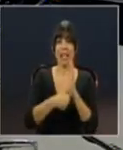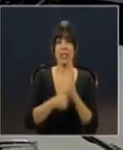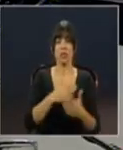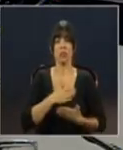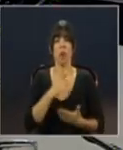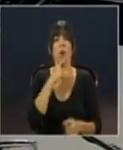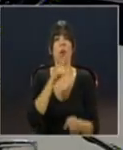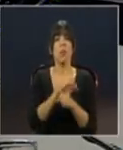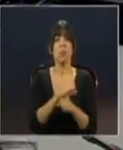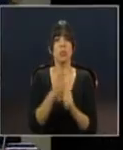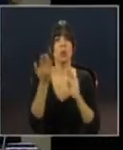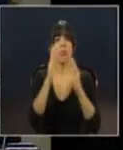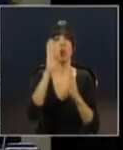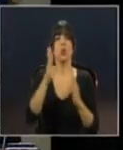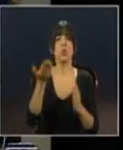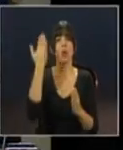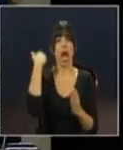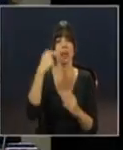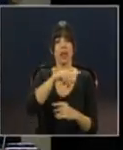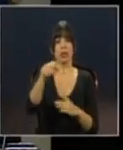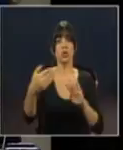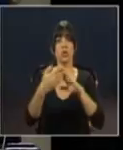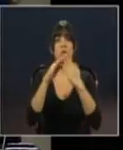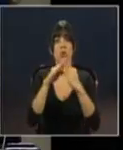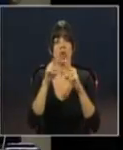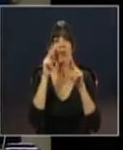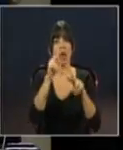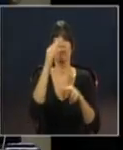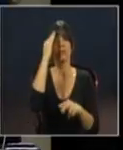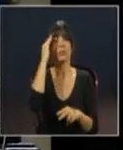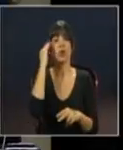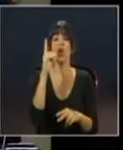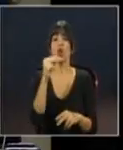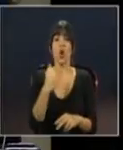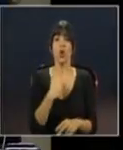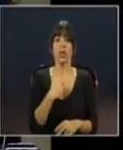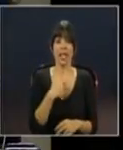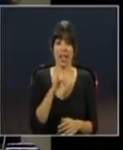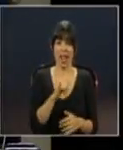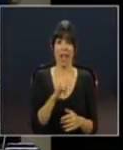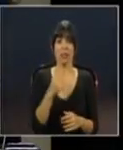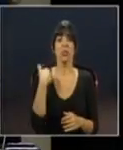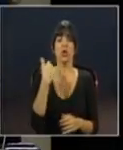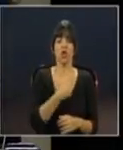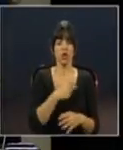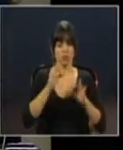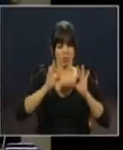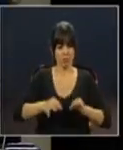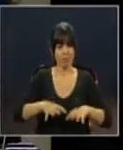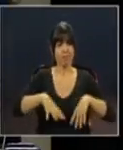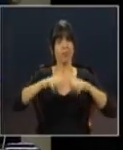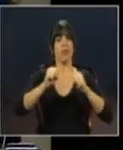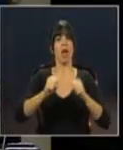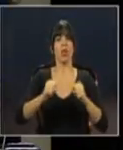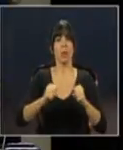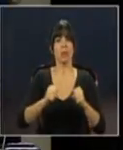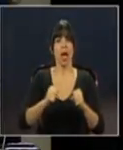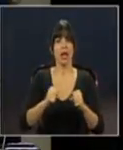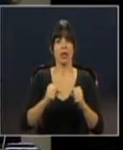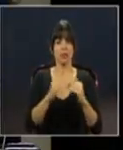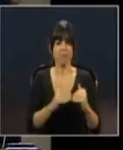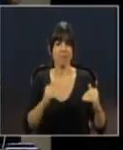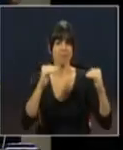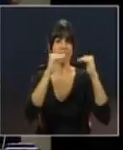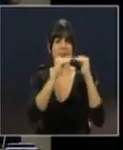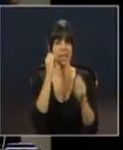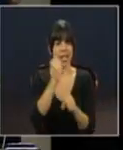compromisos sin precedentes con la ciudadanía. No lo tiene porque decidimos que adoptaríamos y adoptamos estándares de gestión